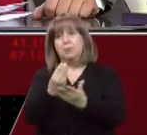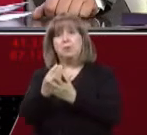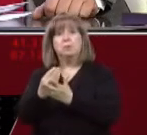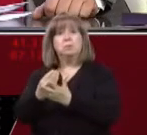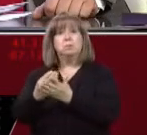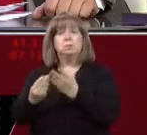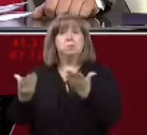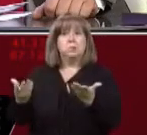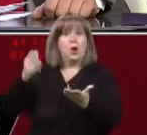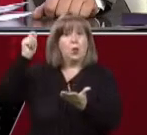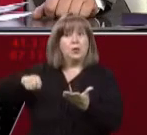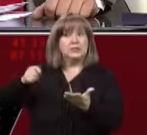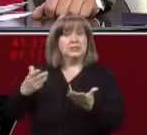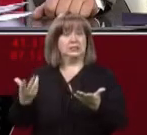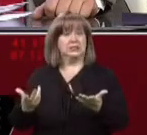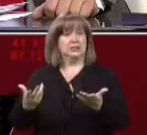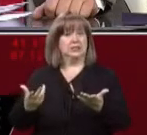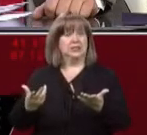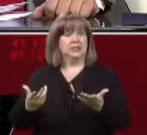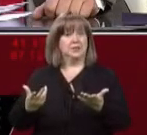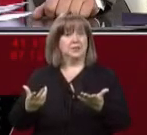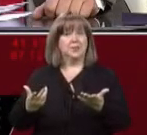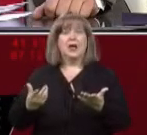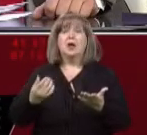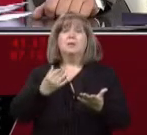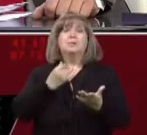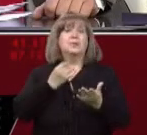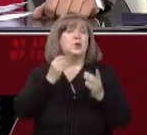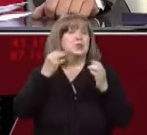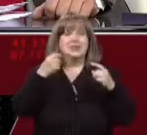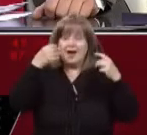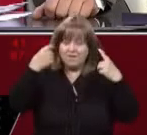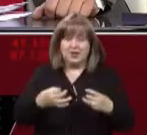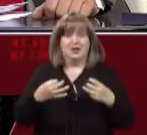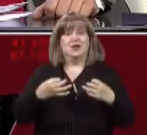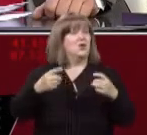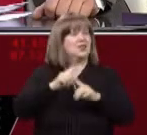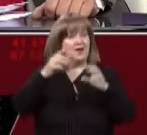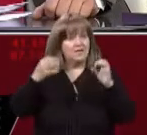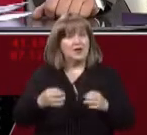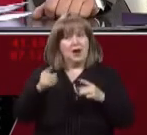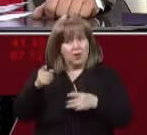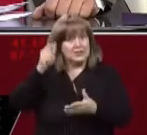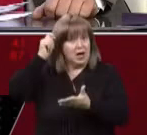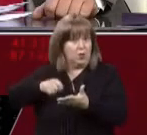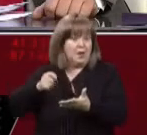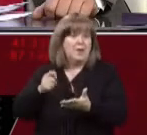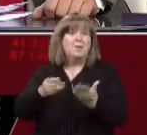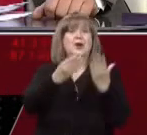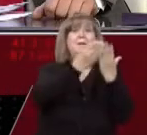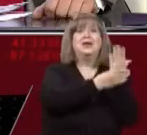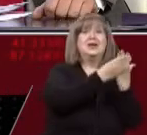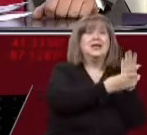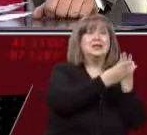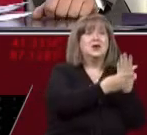de la Corte, eso no está bueno, aunque en lo personal sean excelentes personas y estén capacitados quizás para ocupar ese cargo. Pero evidentemente no